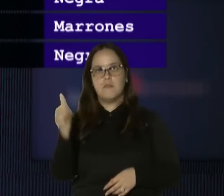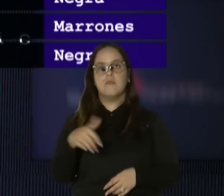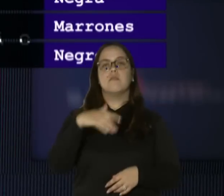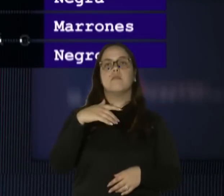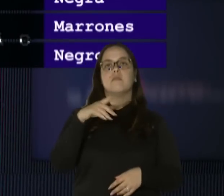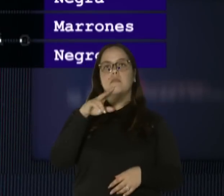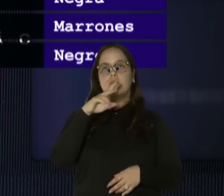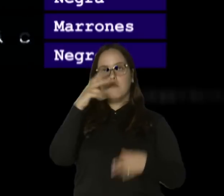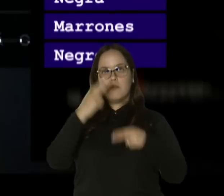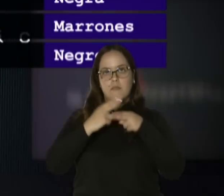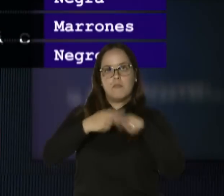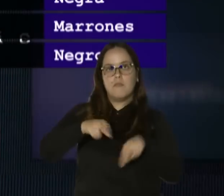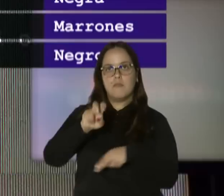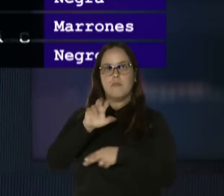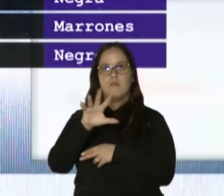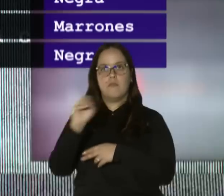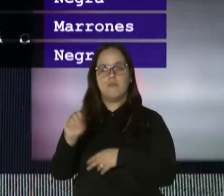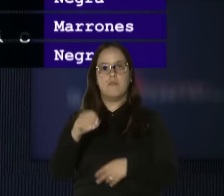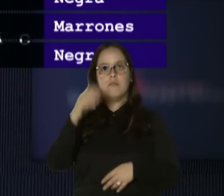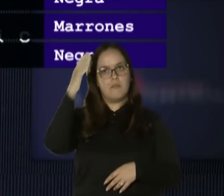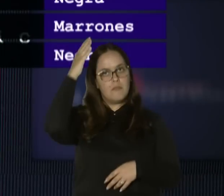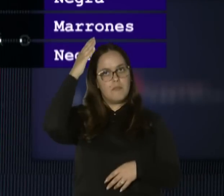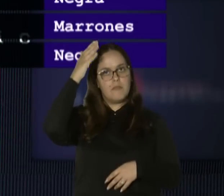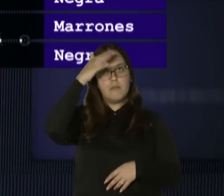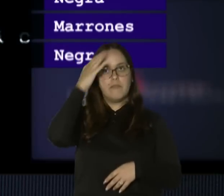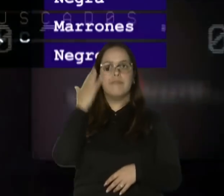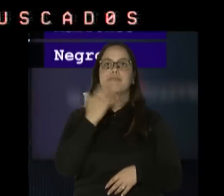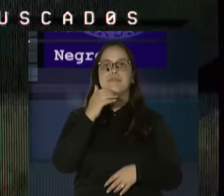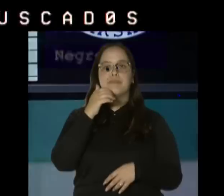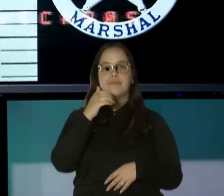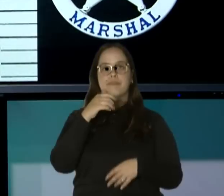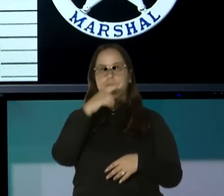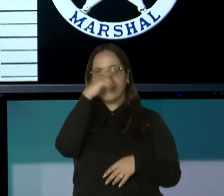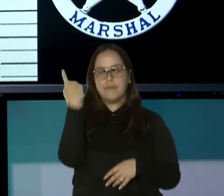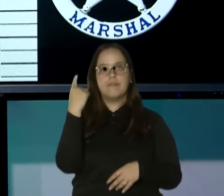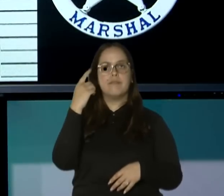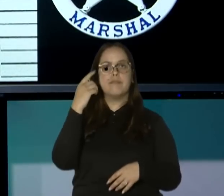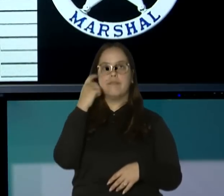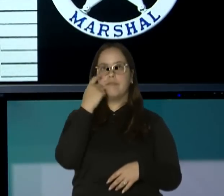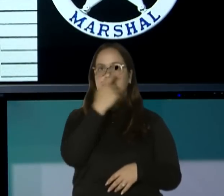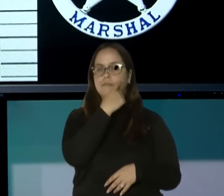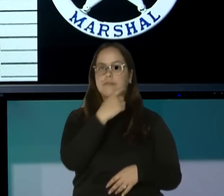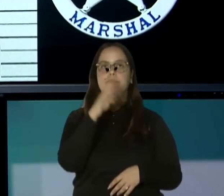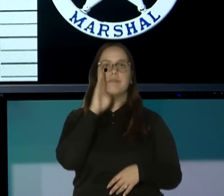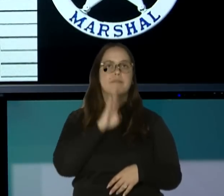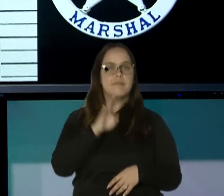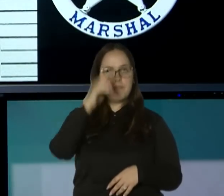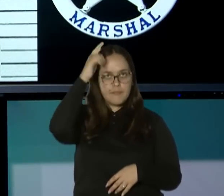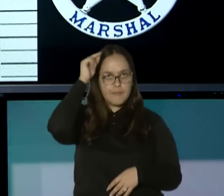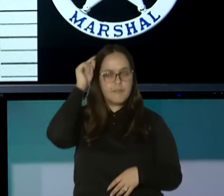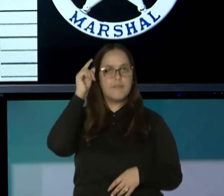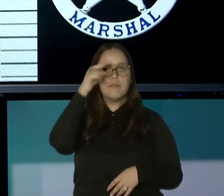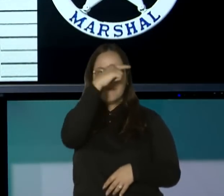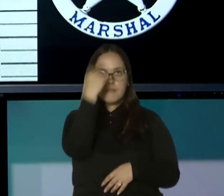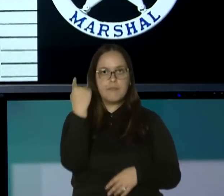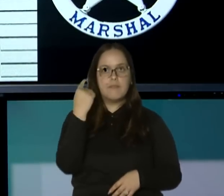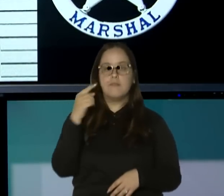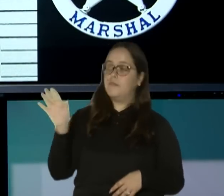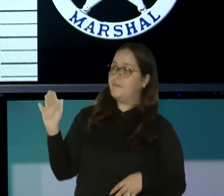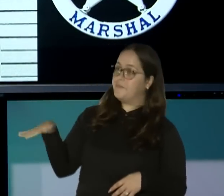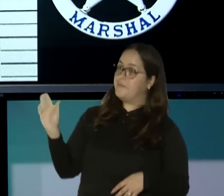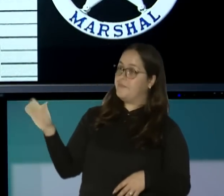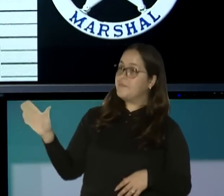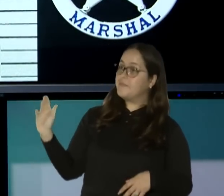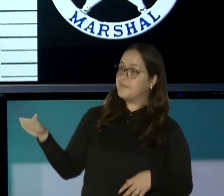libras, es de tez negra, ojos color marrón y cabello negro. ejemplo, Gaby, Gaby,